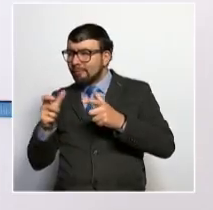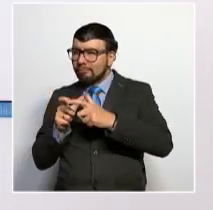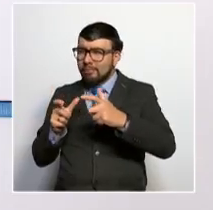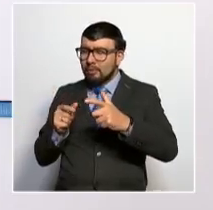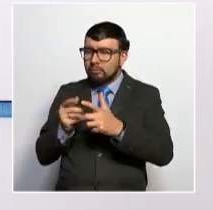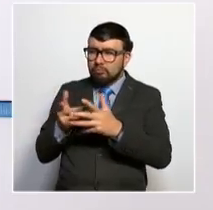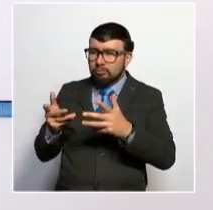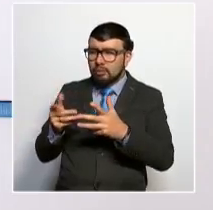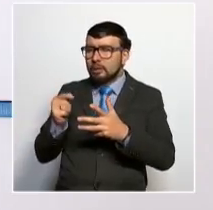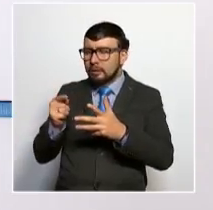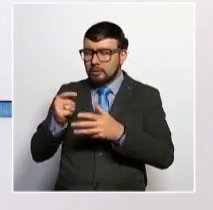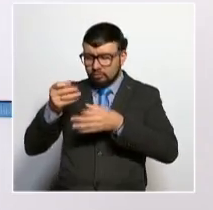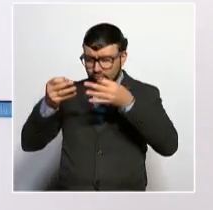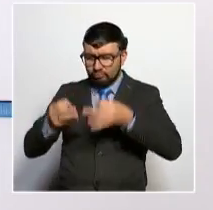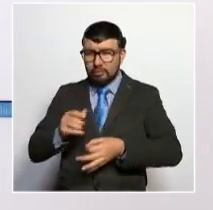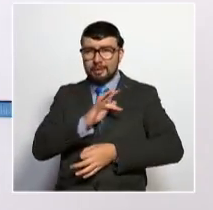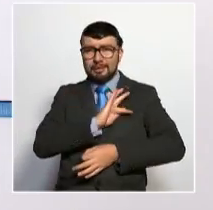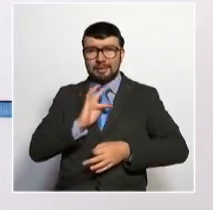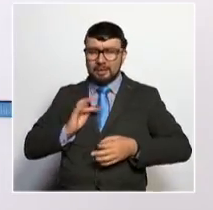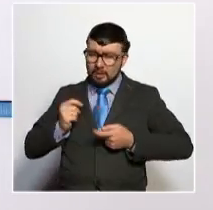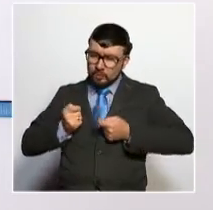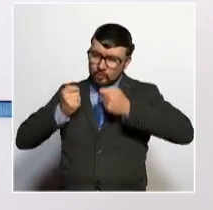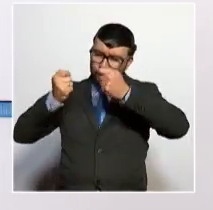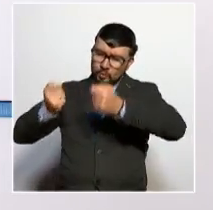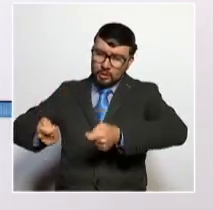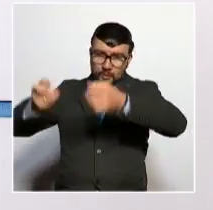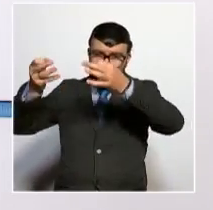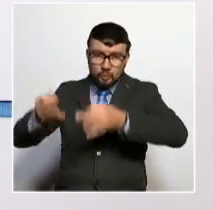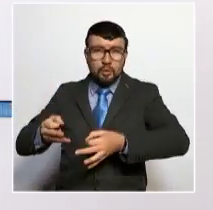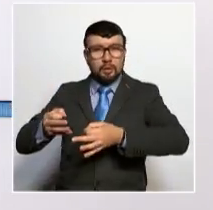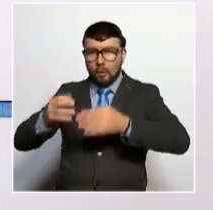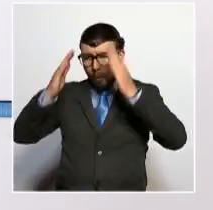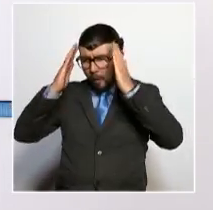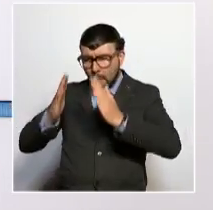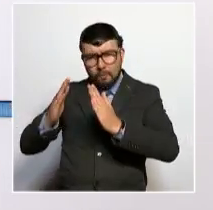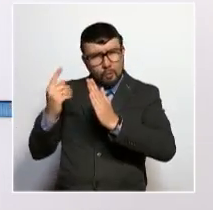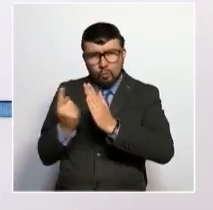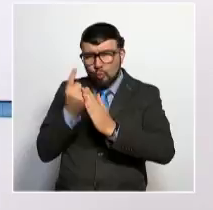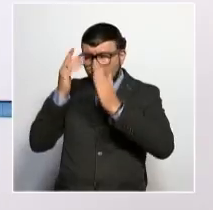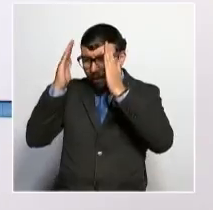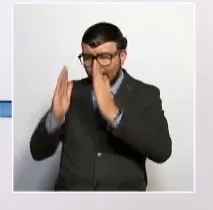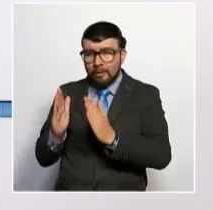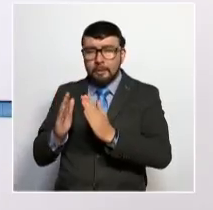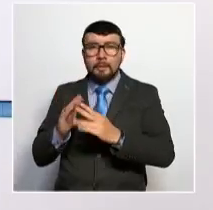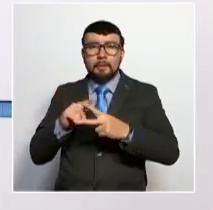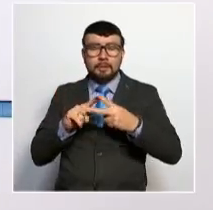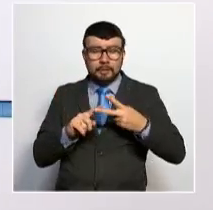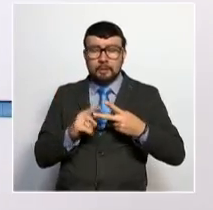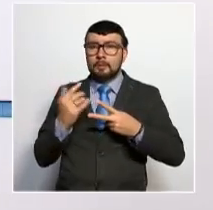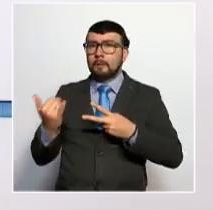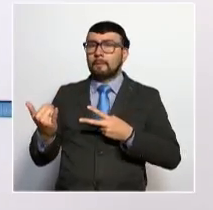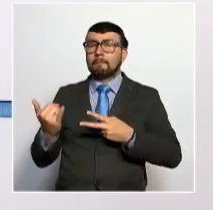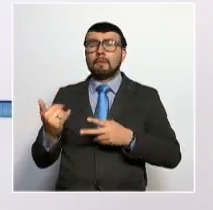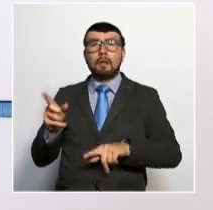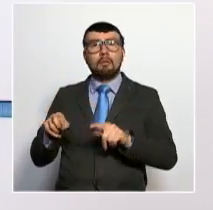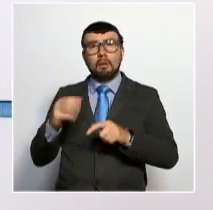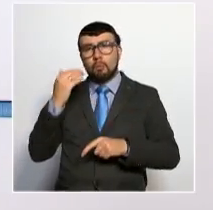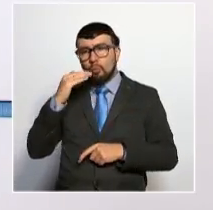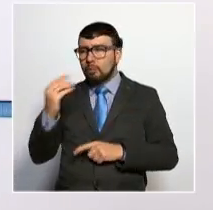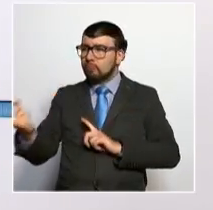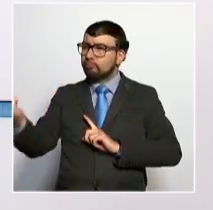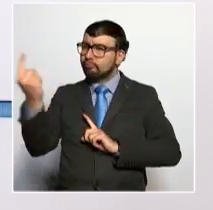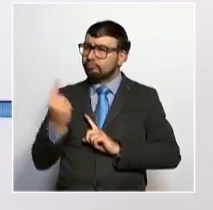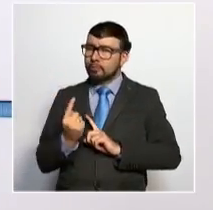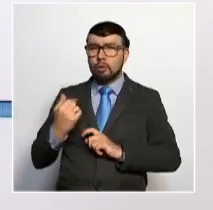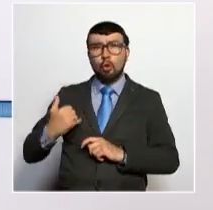y también en hacer el tratamiento, la rehabilitación de la paciente que ya tenemos enferma. Entonces básicamente es el ver mujeres jóvenes,